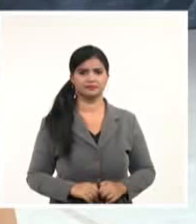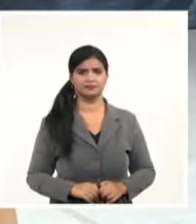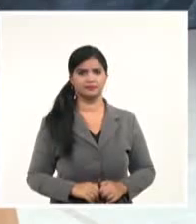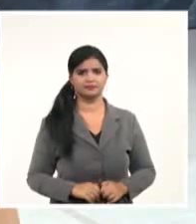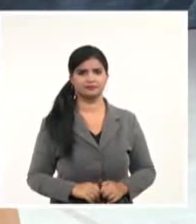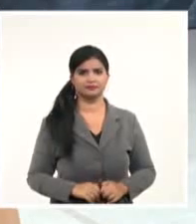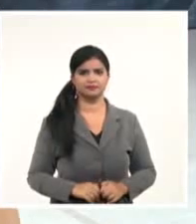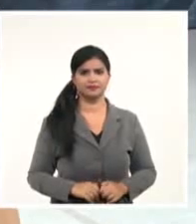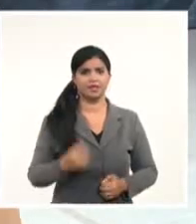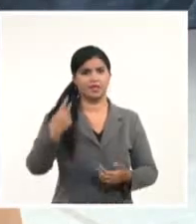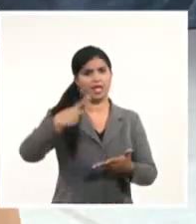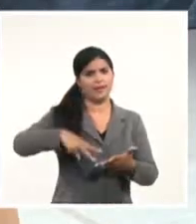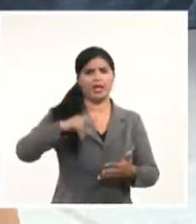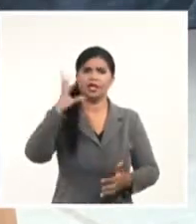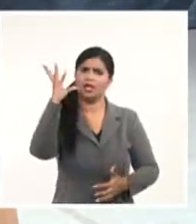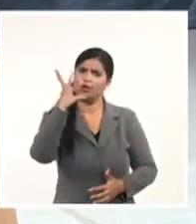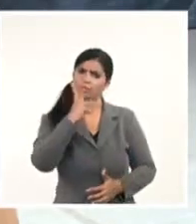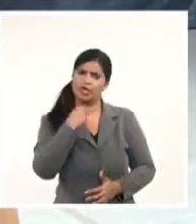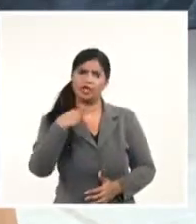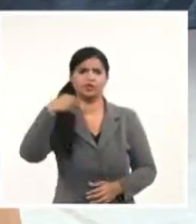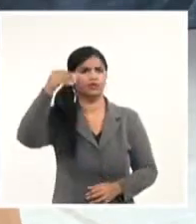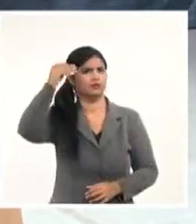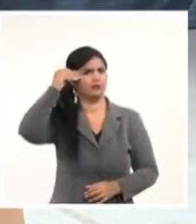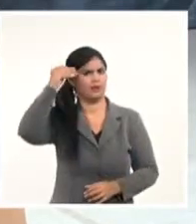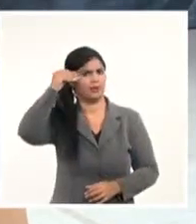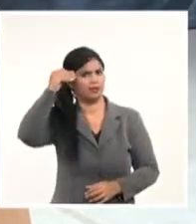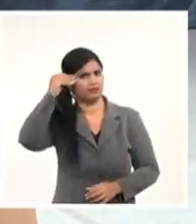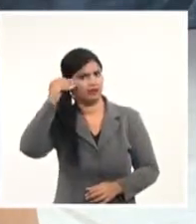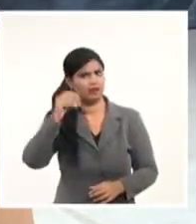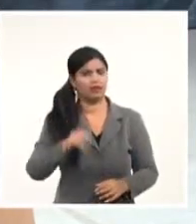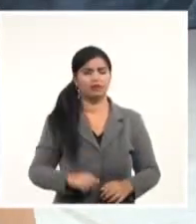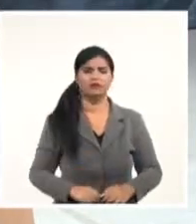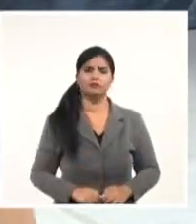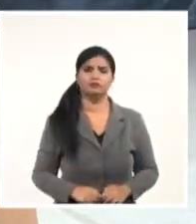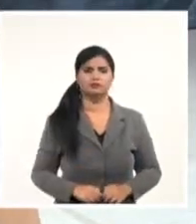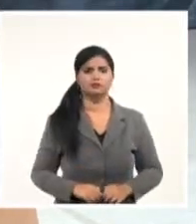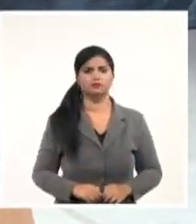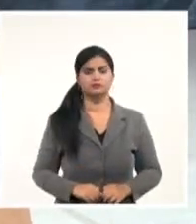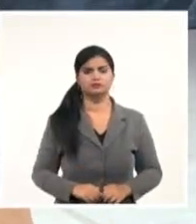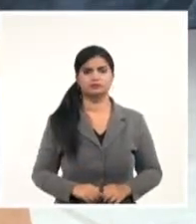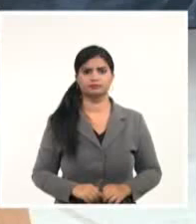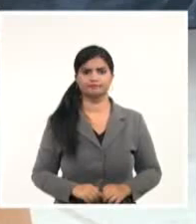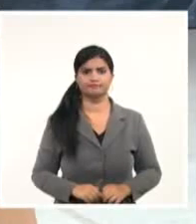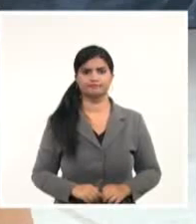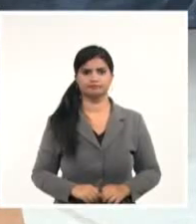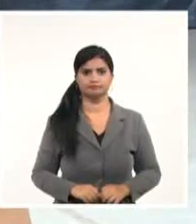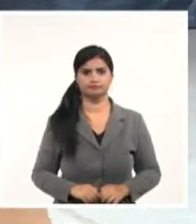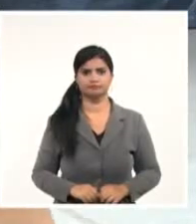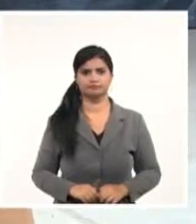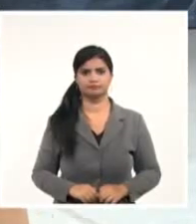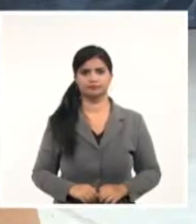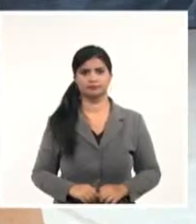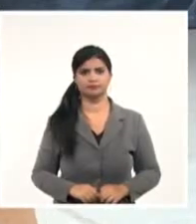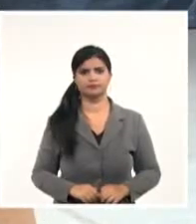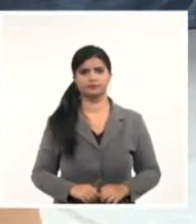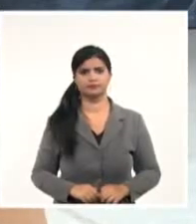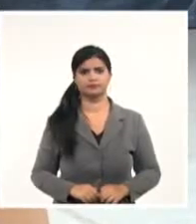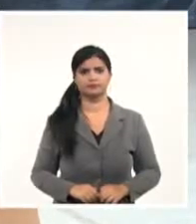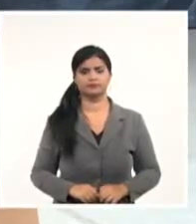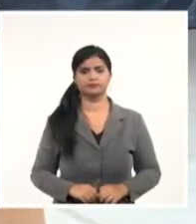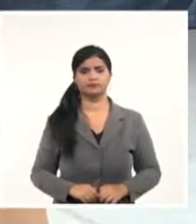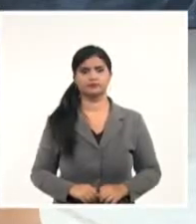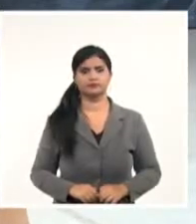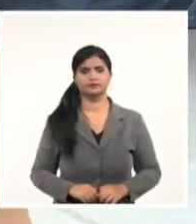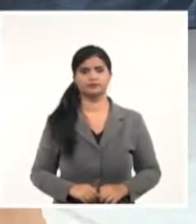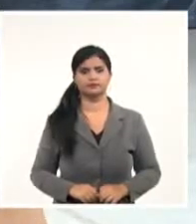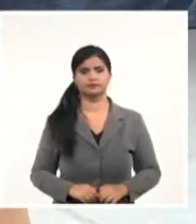puedan crecer con nosotros como Ballet Nacional de Cuba y que puedan seguir fomentándonos y siendo parte de nosotros también